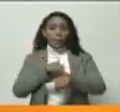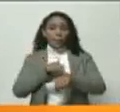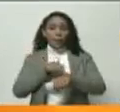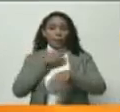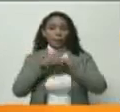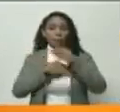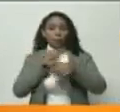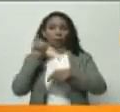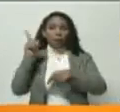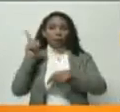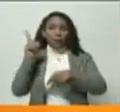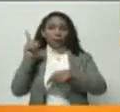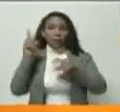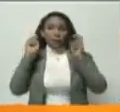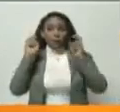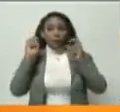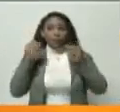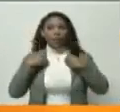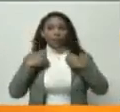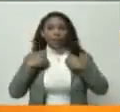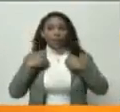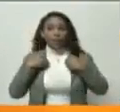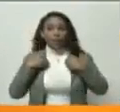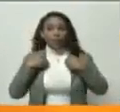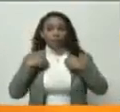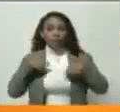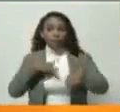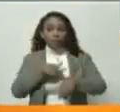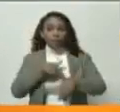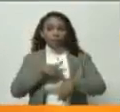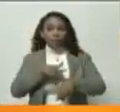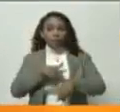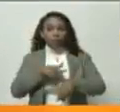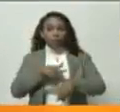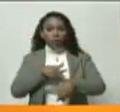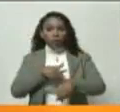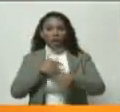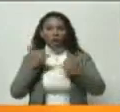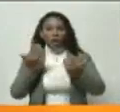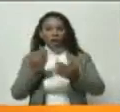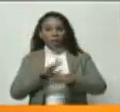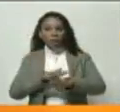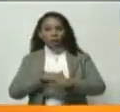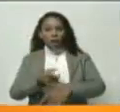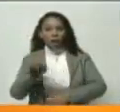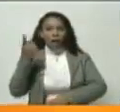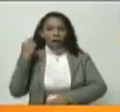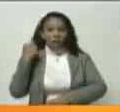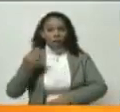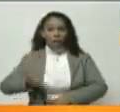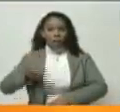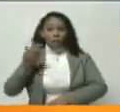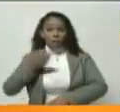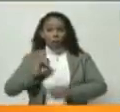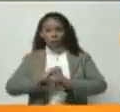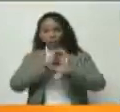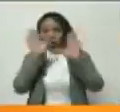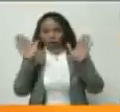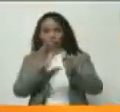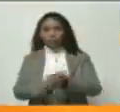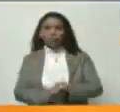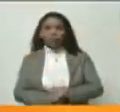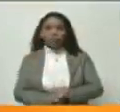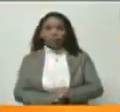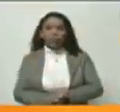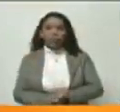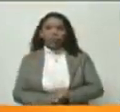desató esta genesis que están viviendo en estos momentos la tripulación. Ahora, ¿qué ocurrió en el día de ayer? Es importante aclarar. Pues